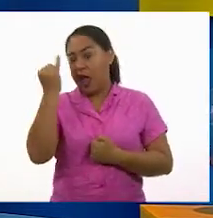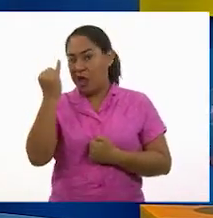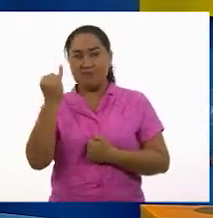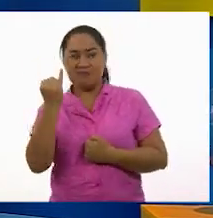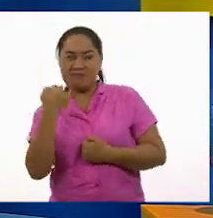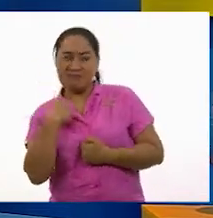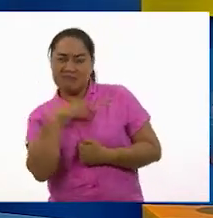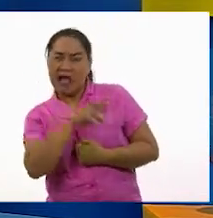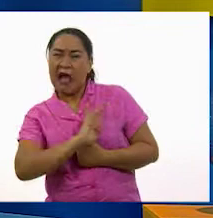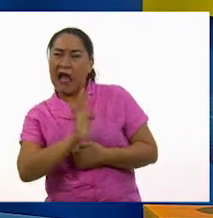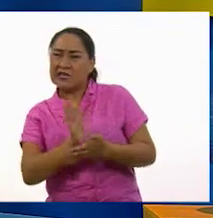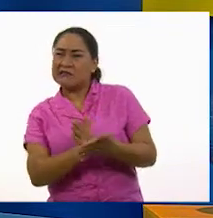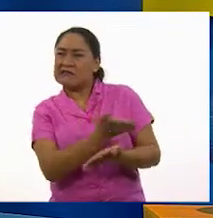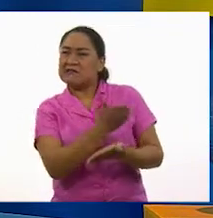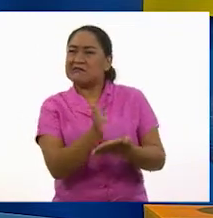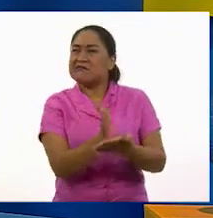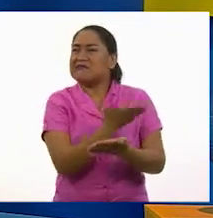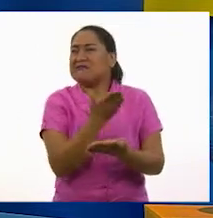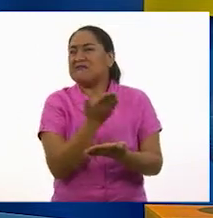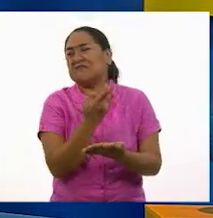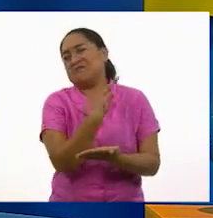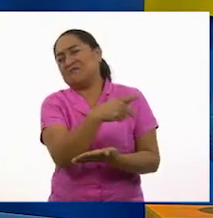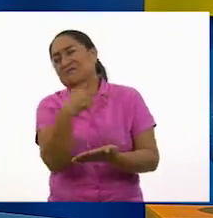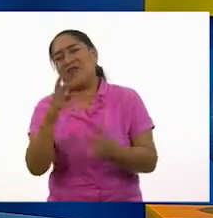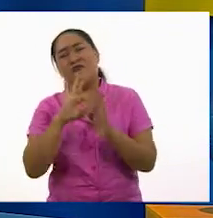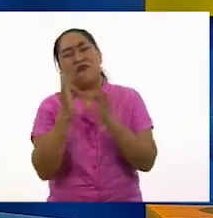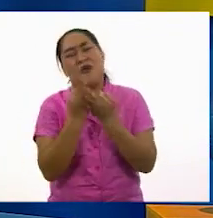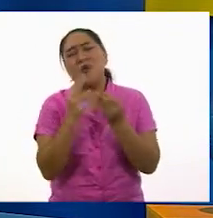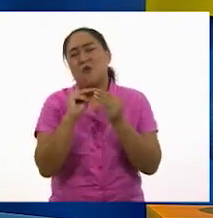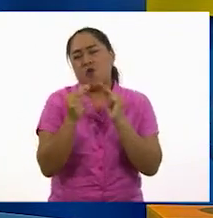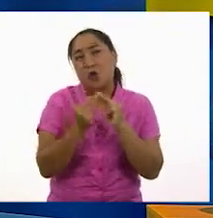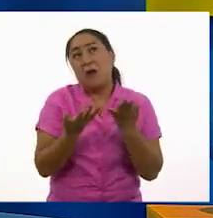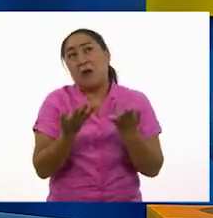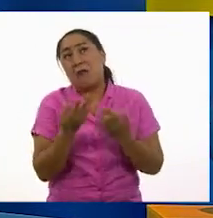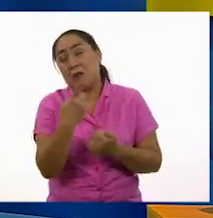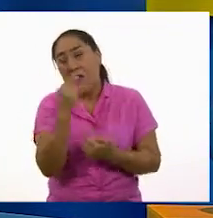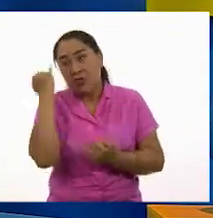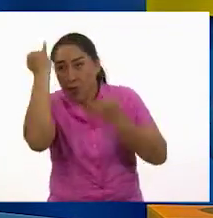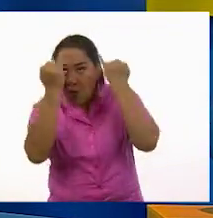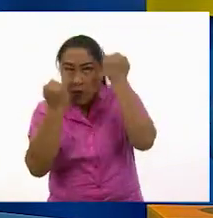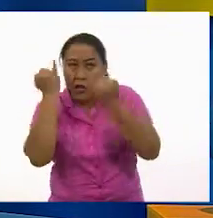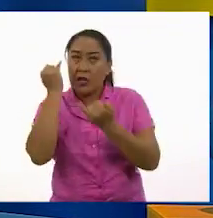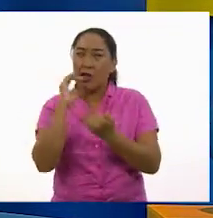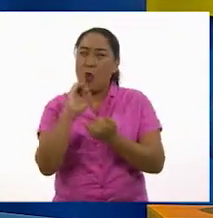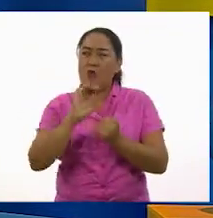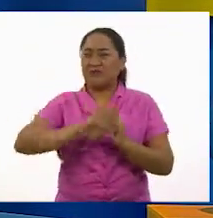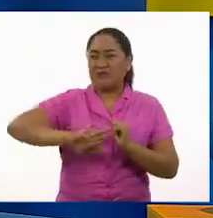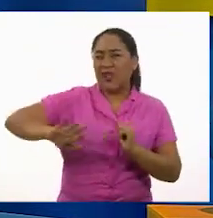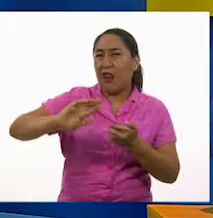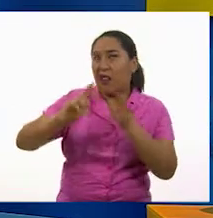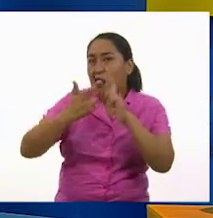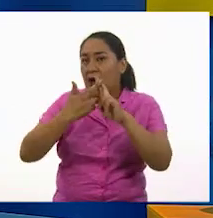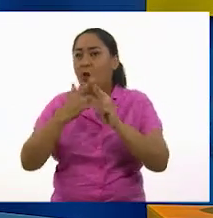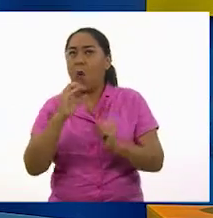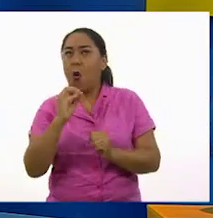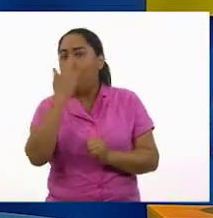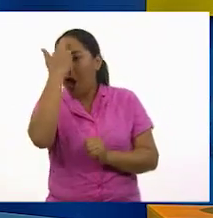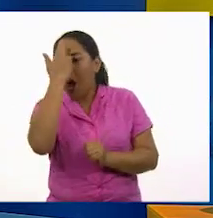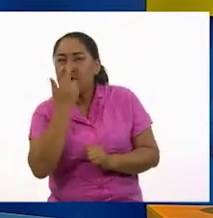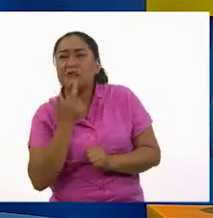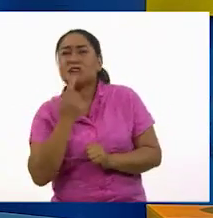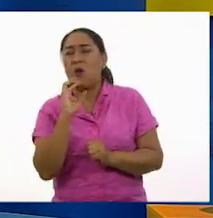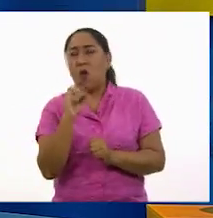otras personas por diferentes motivos, tales como ideologías, religión, raza o un grupo